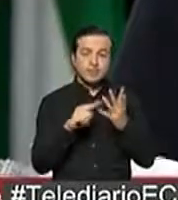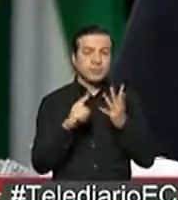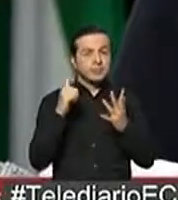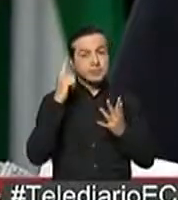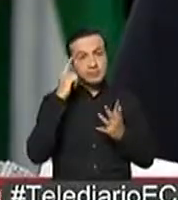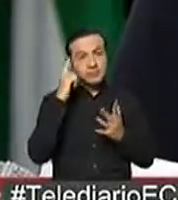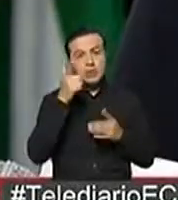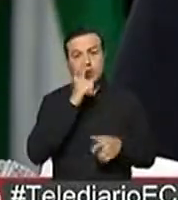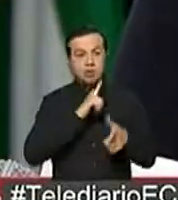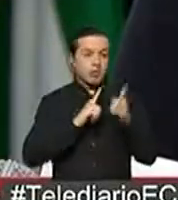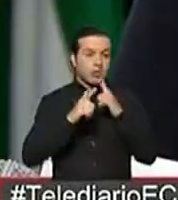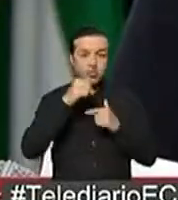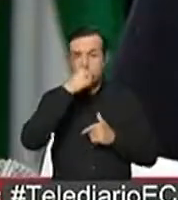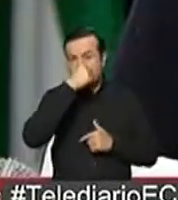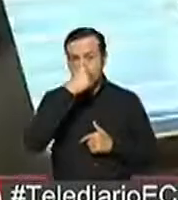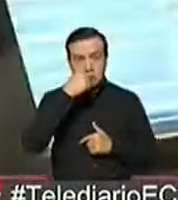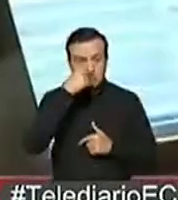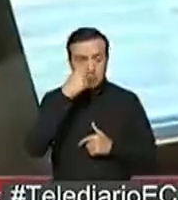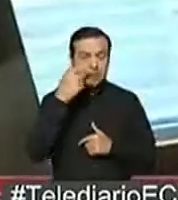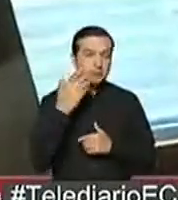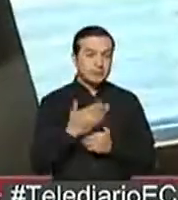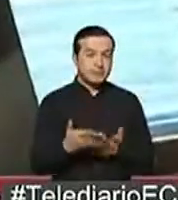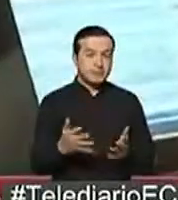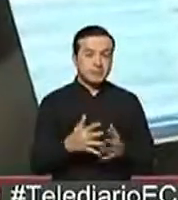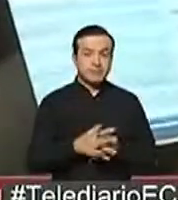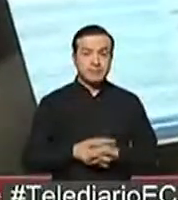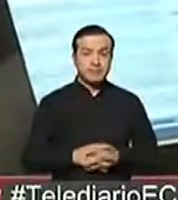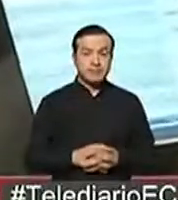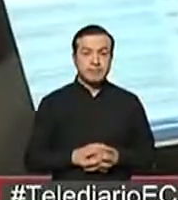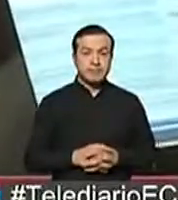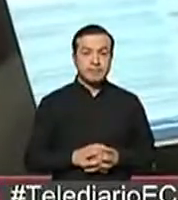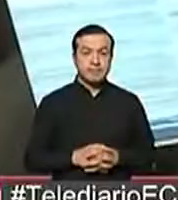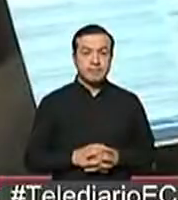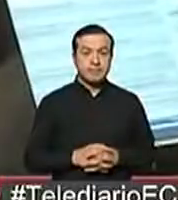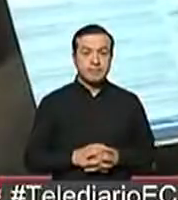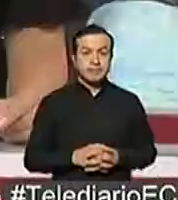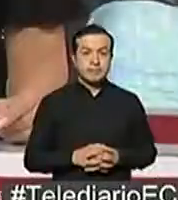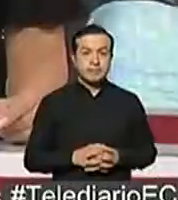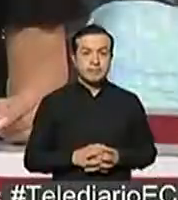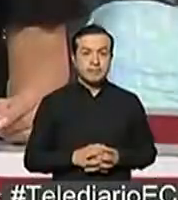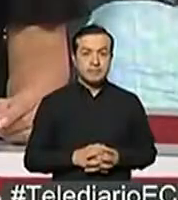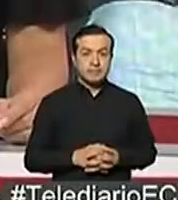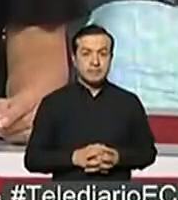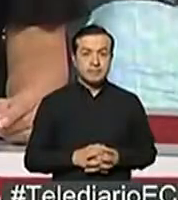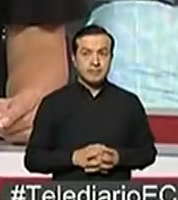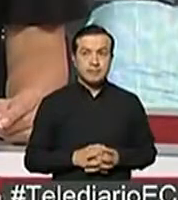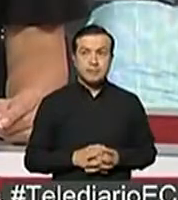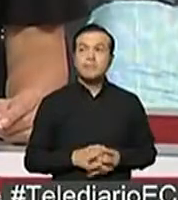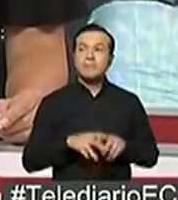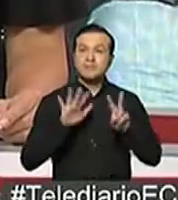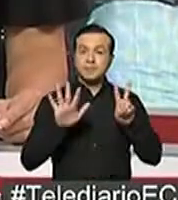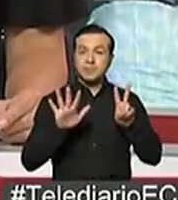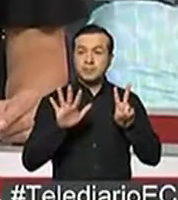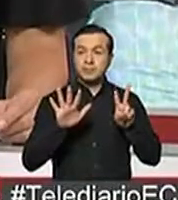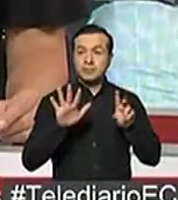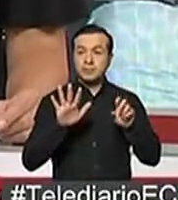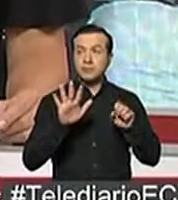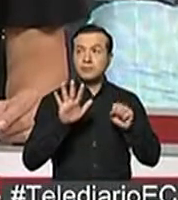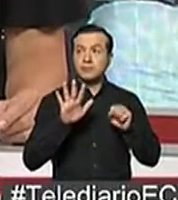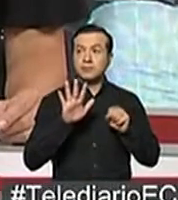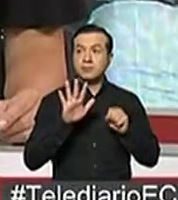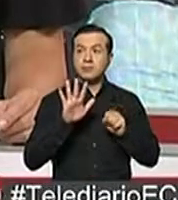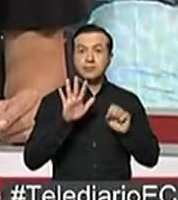el alcoholismo, la drogadicción. Santiago Tello, Medios Públicos. 6:32 de la mañana en